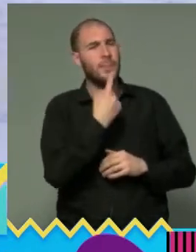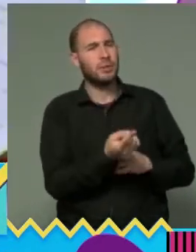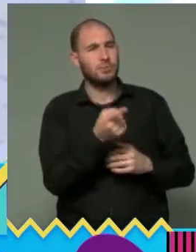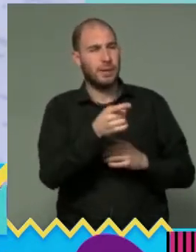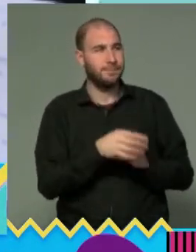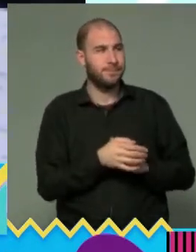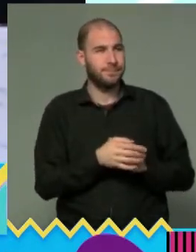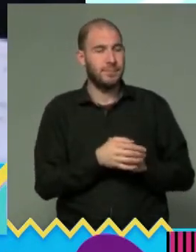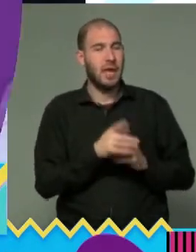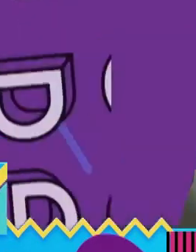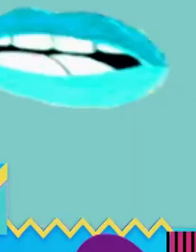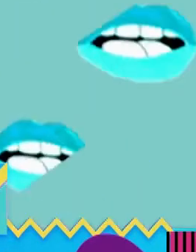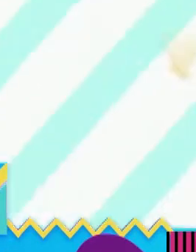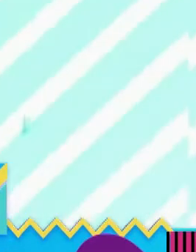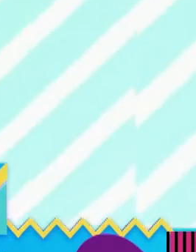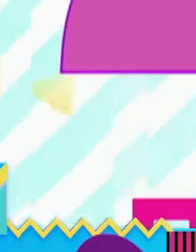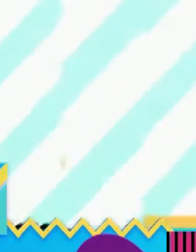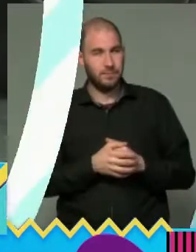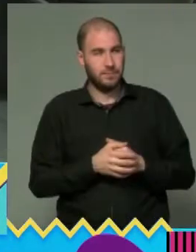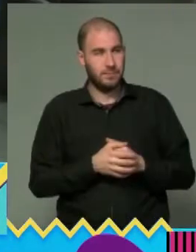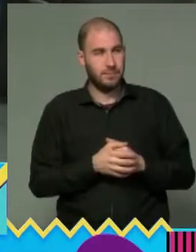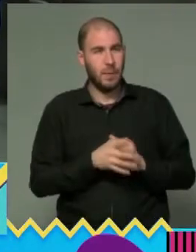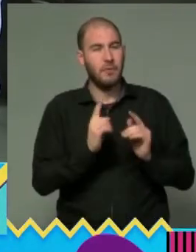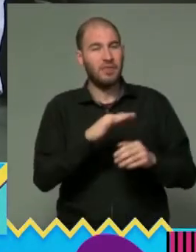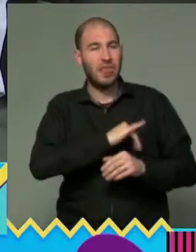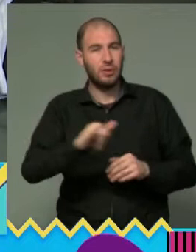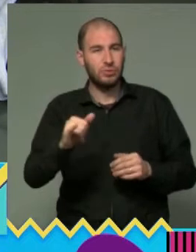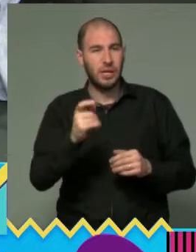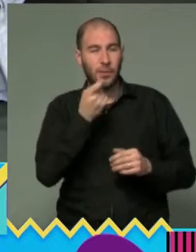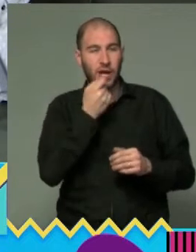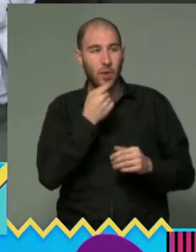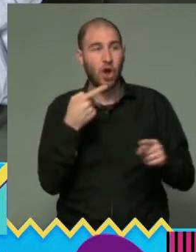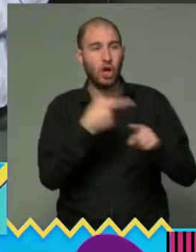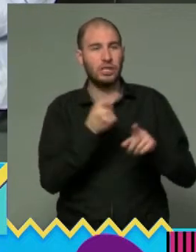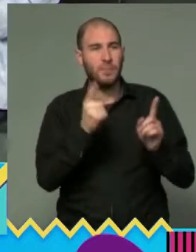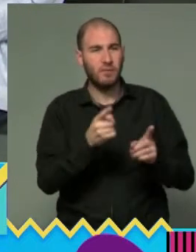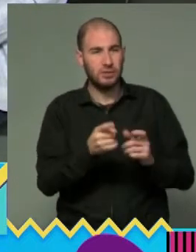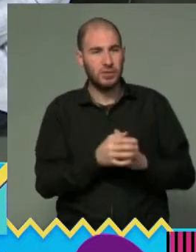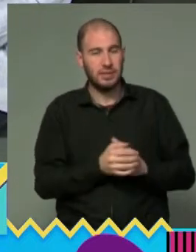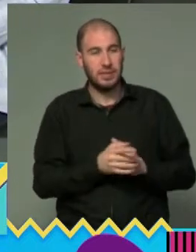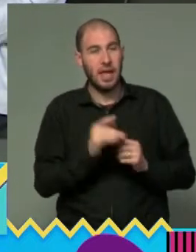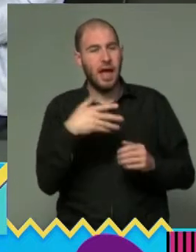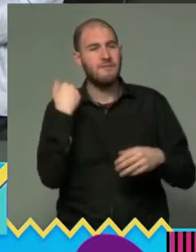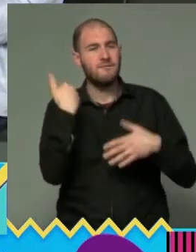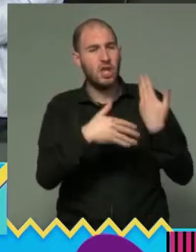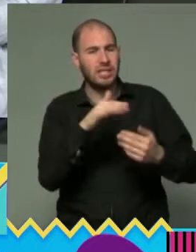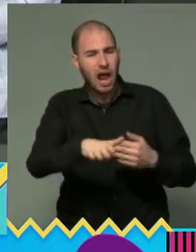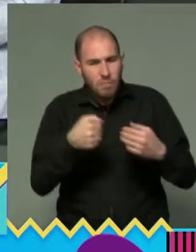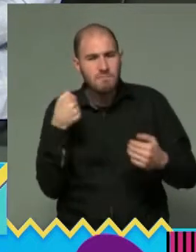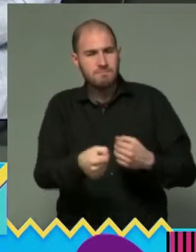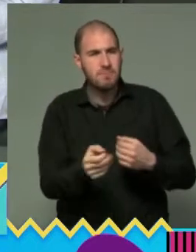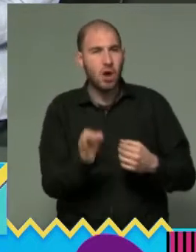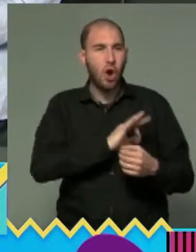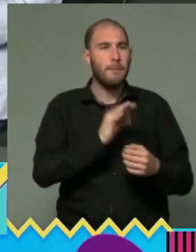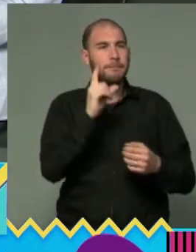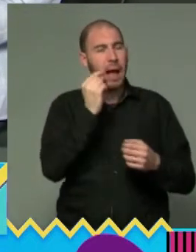consulta, por parte de docentes, denuncias contra docentes que hayan agredido a algún alumno o a